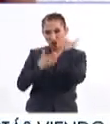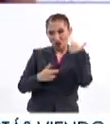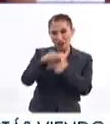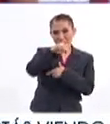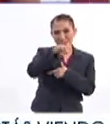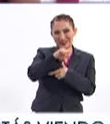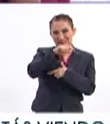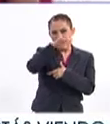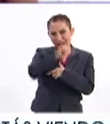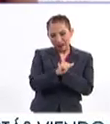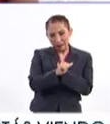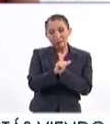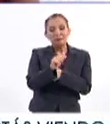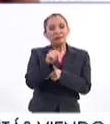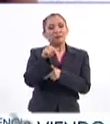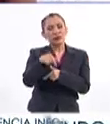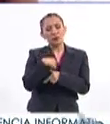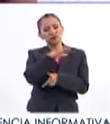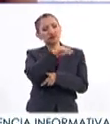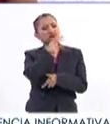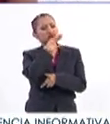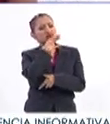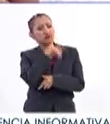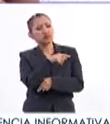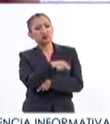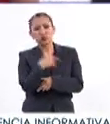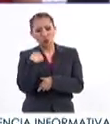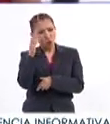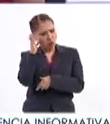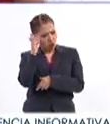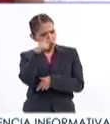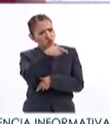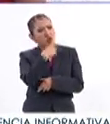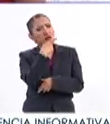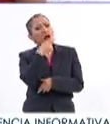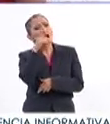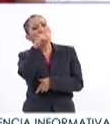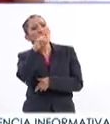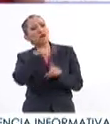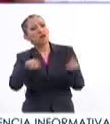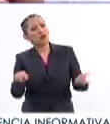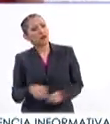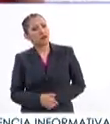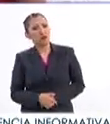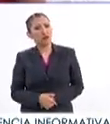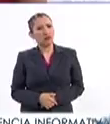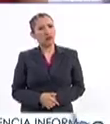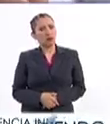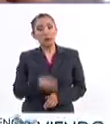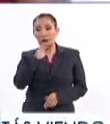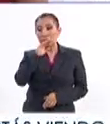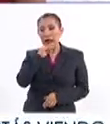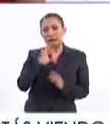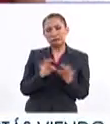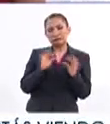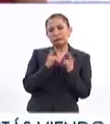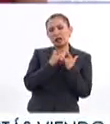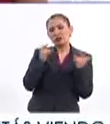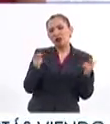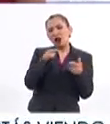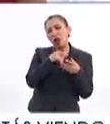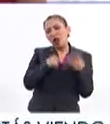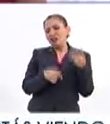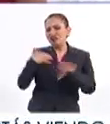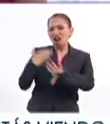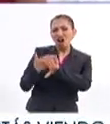a la Mixteca, pues yo le digo a mi mamá, oye, yo te he escuchado que hablas otra lengua. Mi mamá me contó toda esta historia